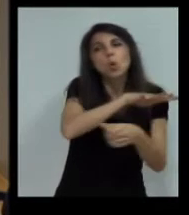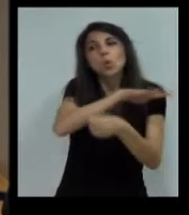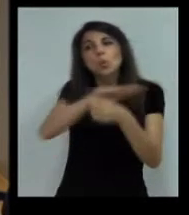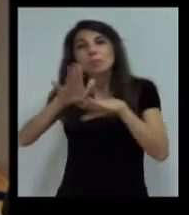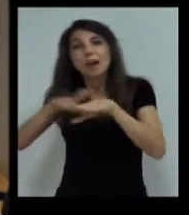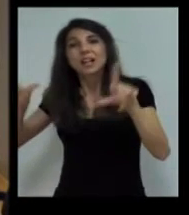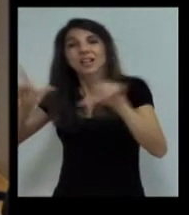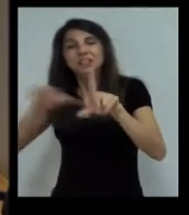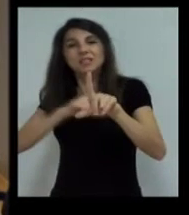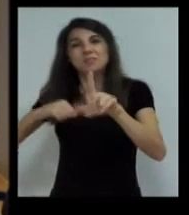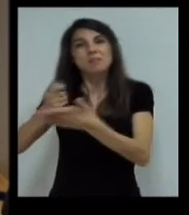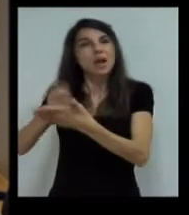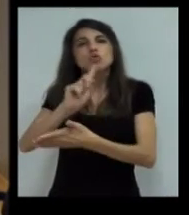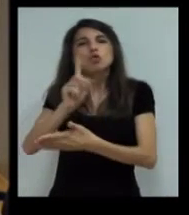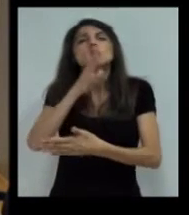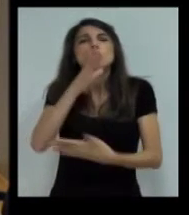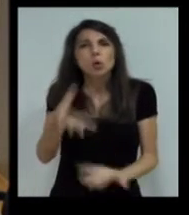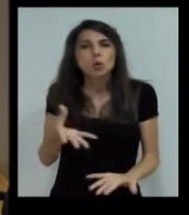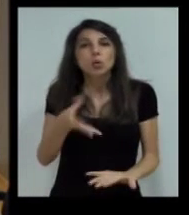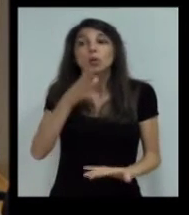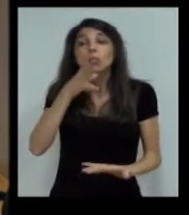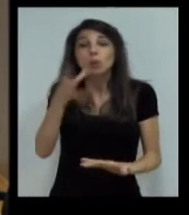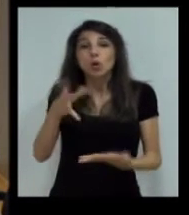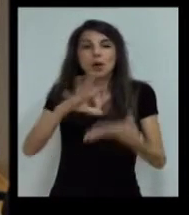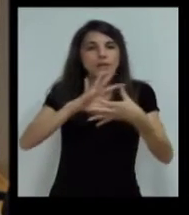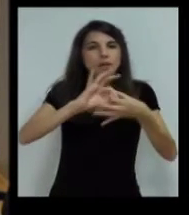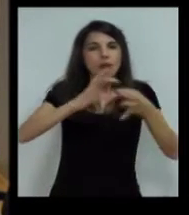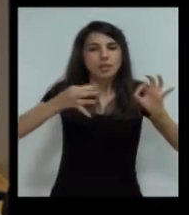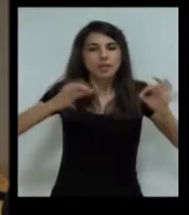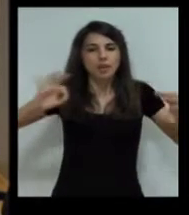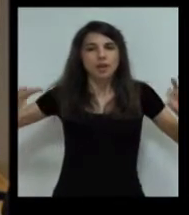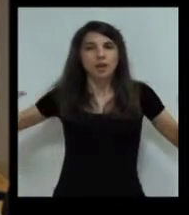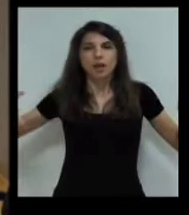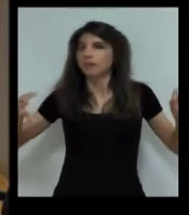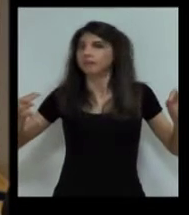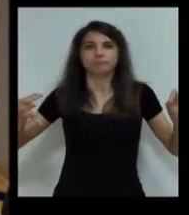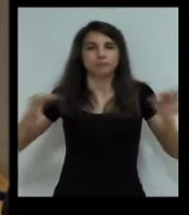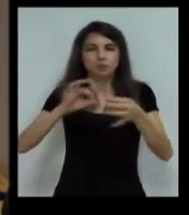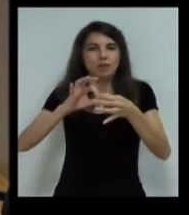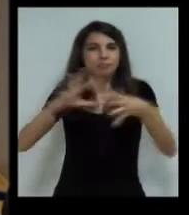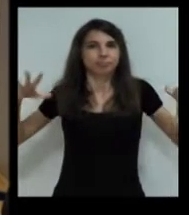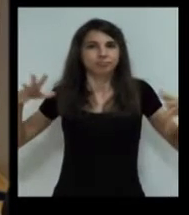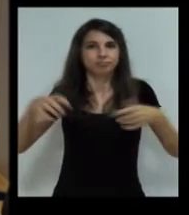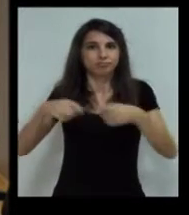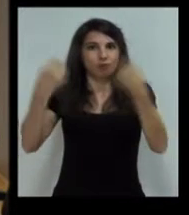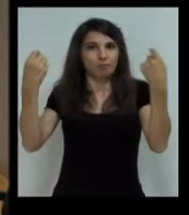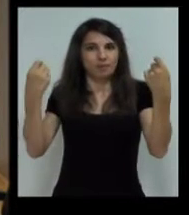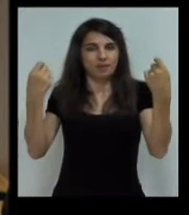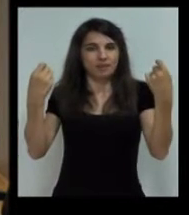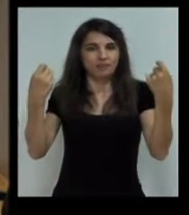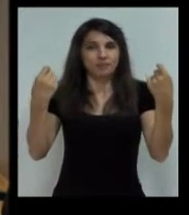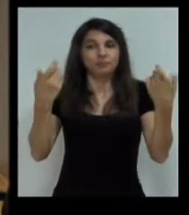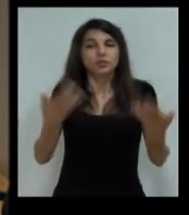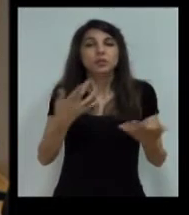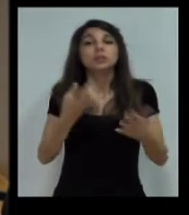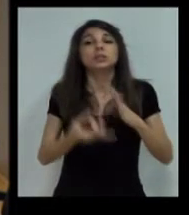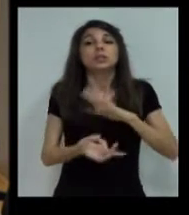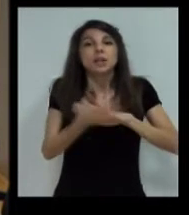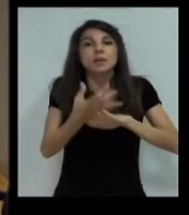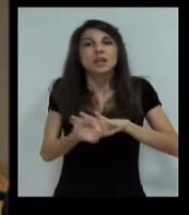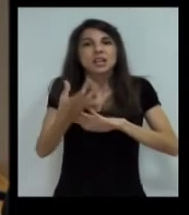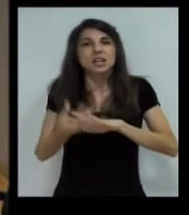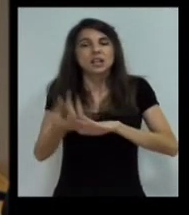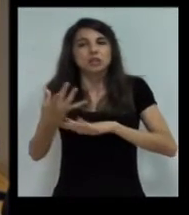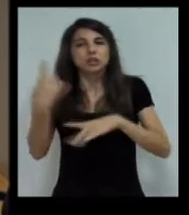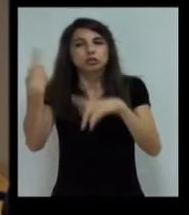sea, la cadena completa de circulación no es interoperable. Se corta. Entonces, claro, ¿cómo van emergiendo estas cosas? Podría ser